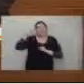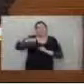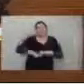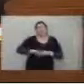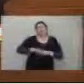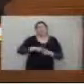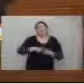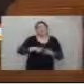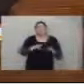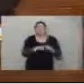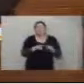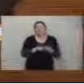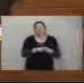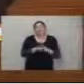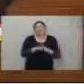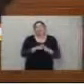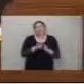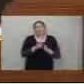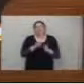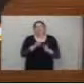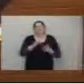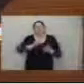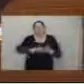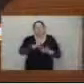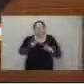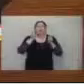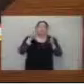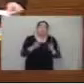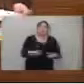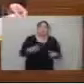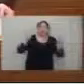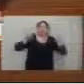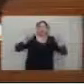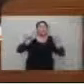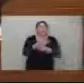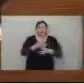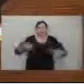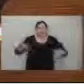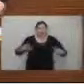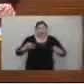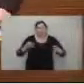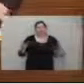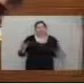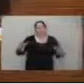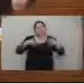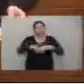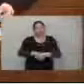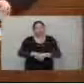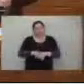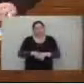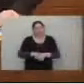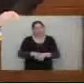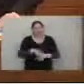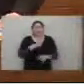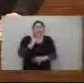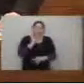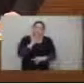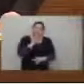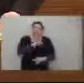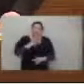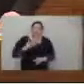coherencia normativa para garantizar una educación de calidad equitativa e inclusiva. Y sigo, señor Peña, y se lo repito hoy aquí otra